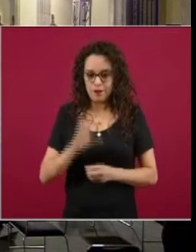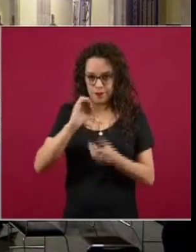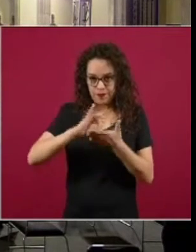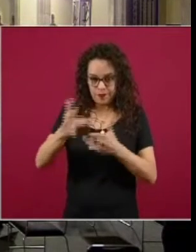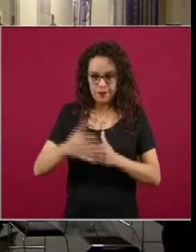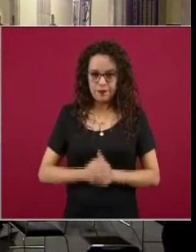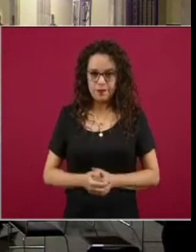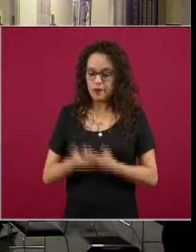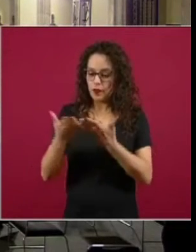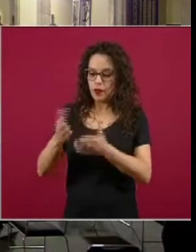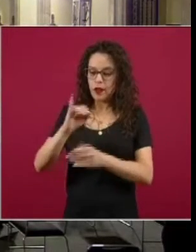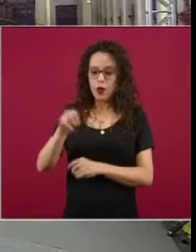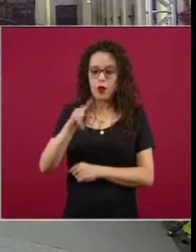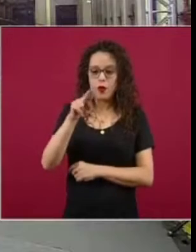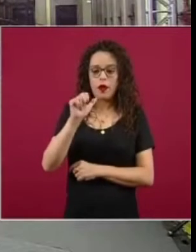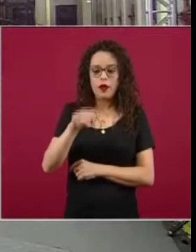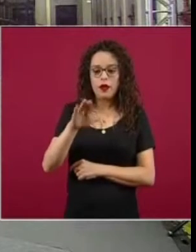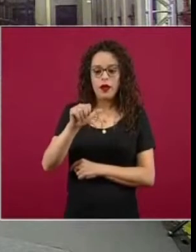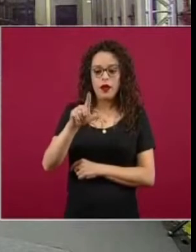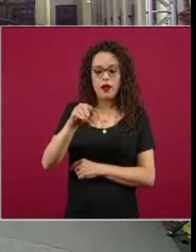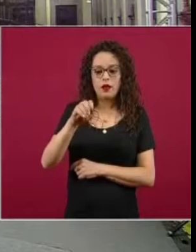Machorro, AM Noticias Querétaro.